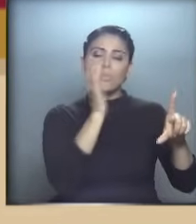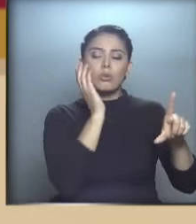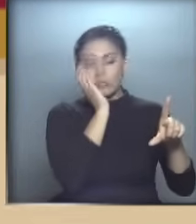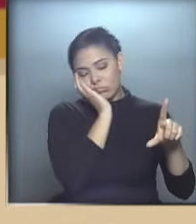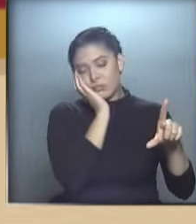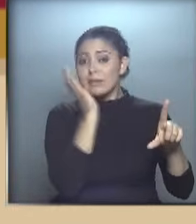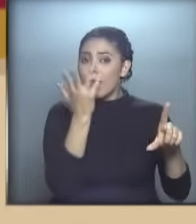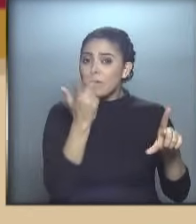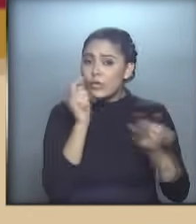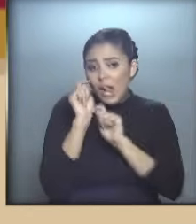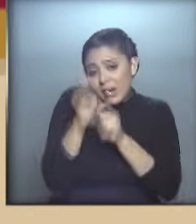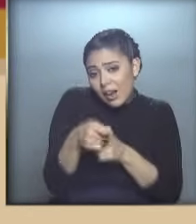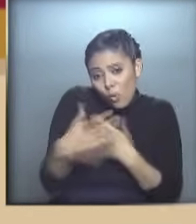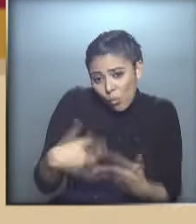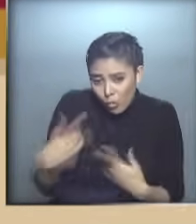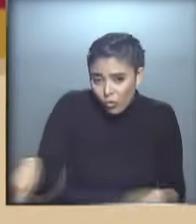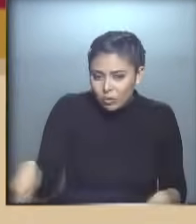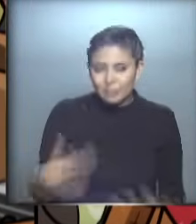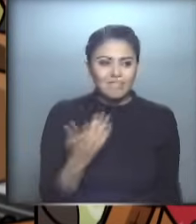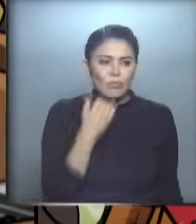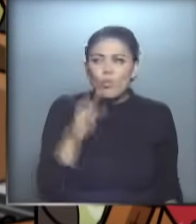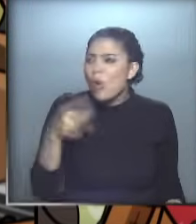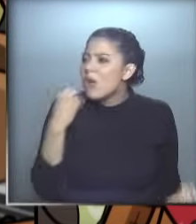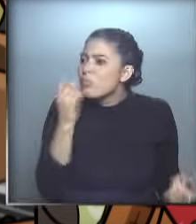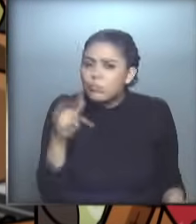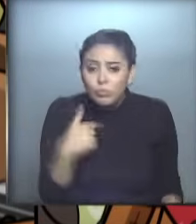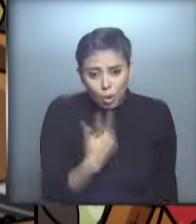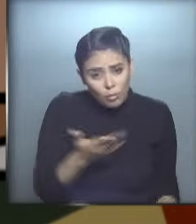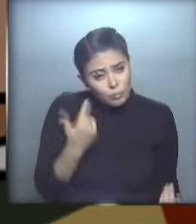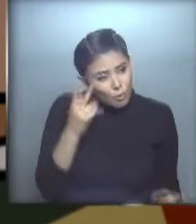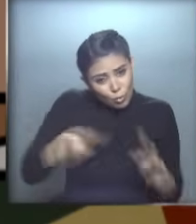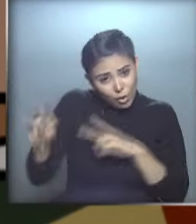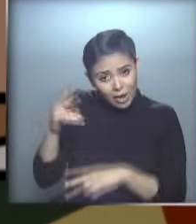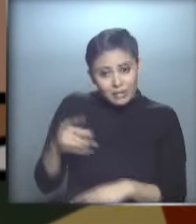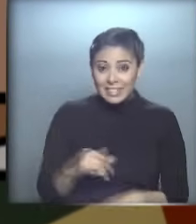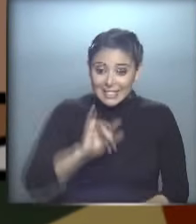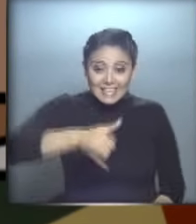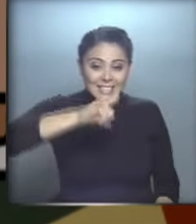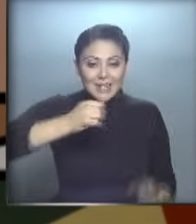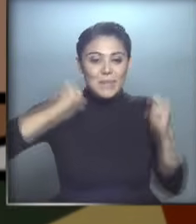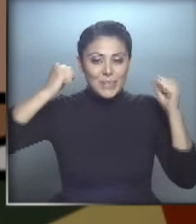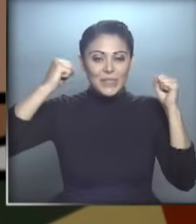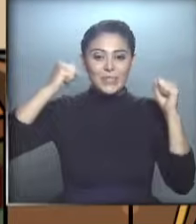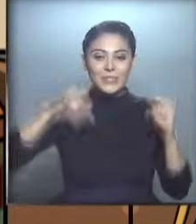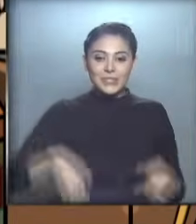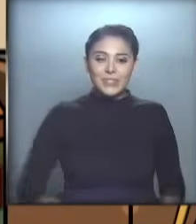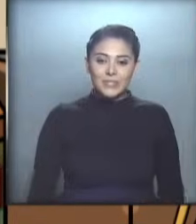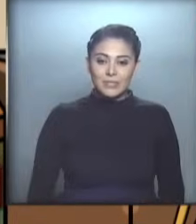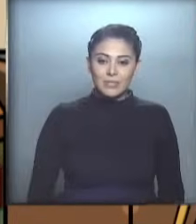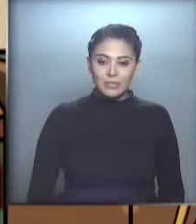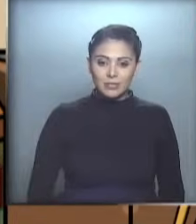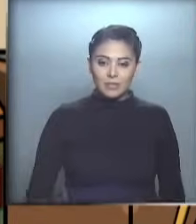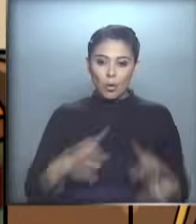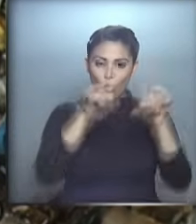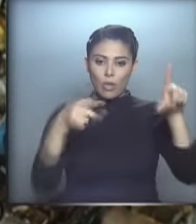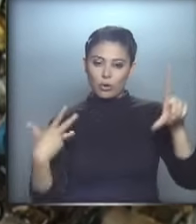y me gustaría regalarle un juguete, pero no sé cuál. ¿Me acompañarías a buscar uno? ¡Sí! ¡Yujú!